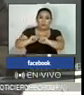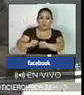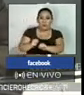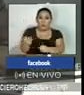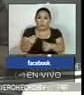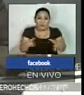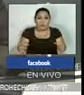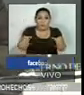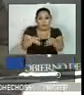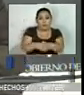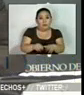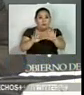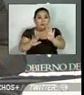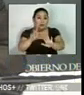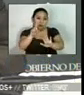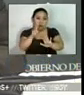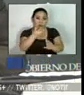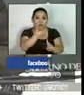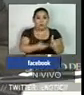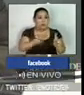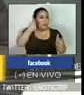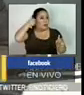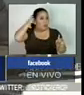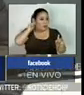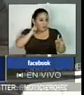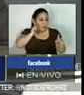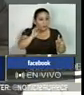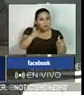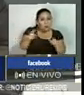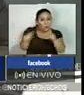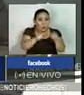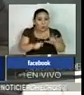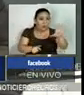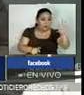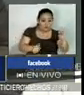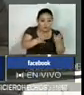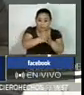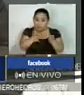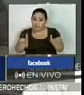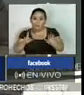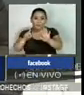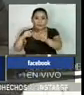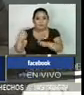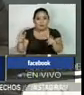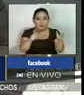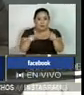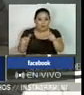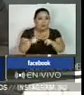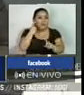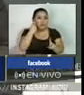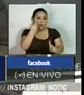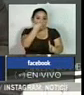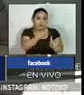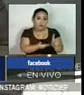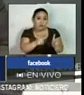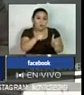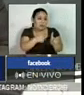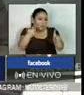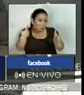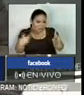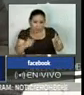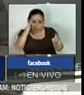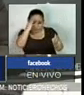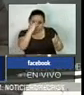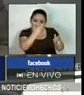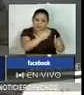masculino que se encuentra entre los 50 y los 60 años de edad, específicamente el paciente recibió todo su